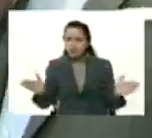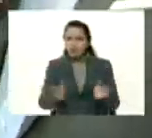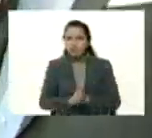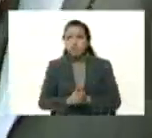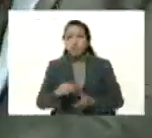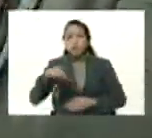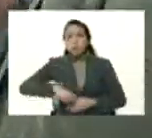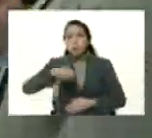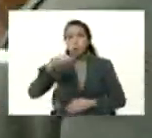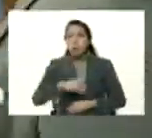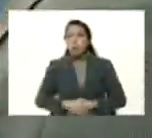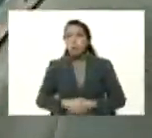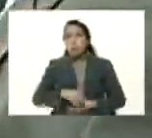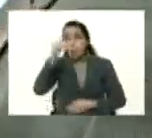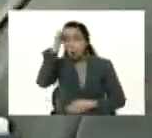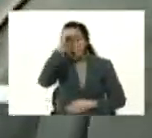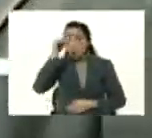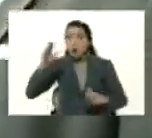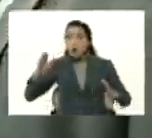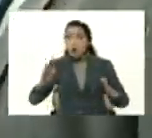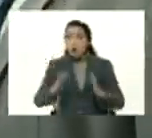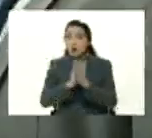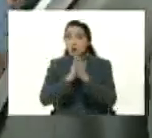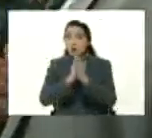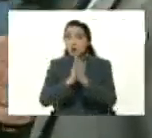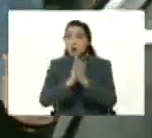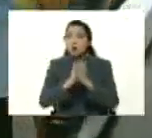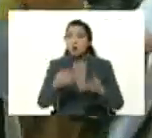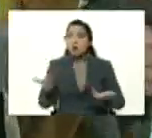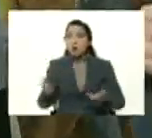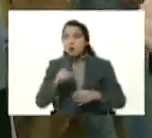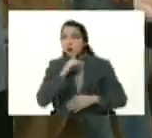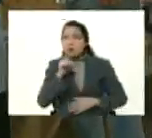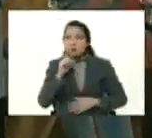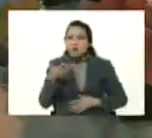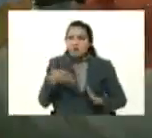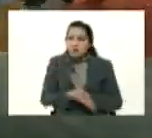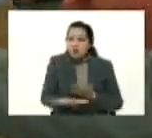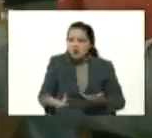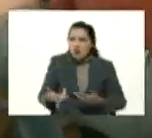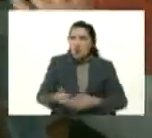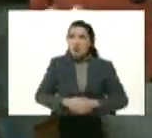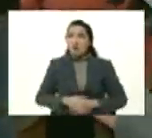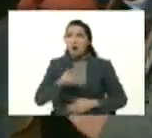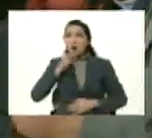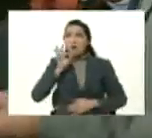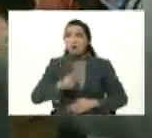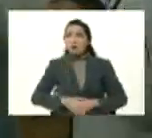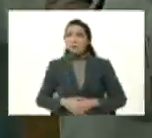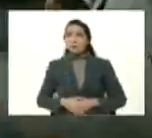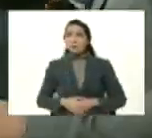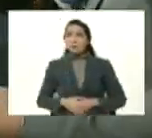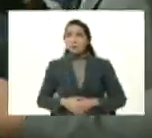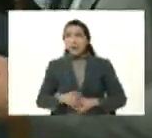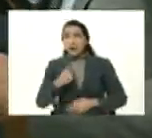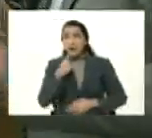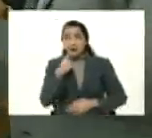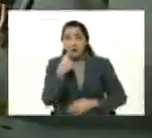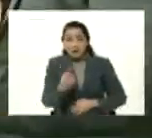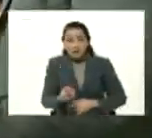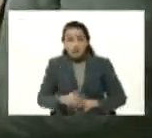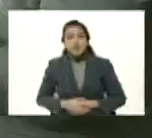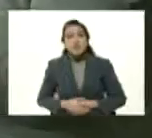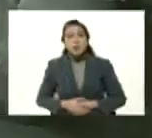Domingo. Santo Domingo. Café Santo Domingo o San Domingo. ¿Qué dice Ricardo? Ah, bueno, aquí como usted ya lo identificó, en el